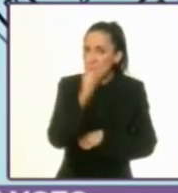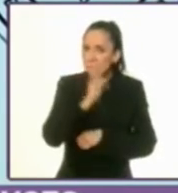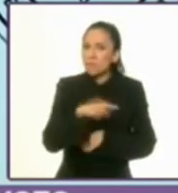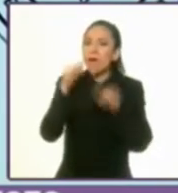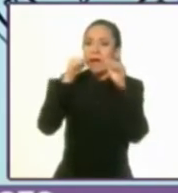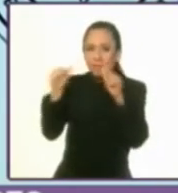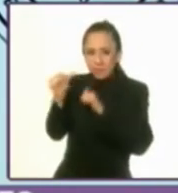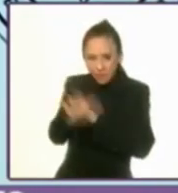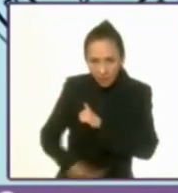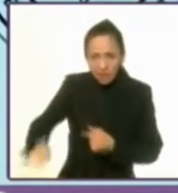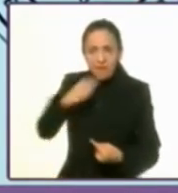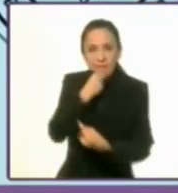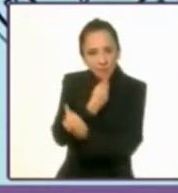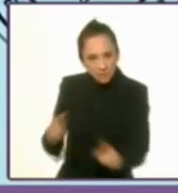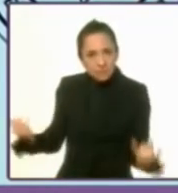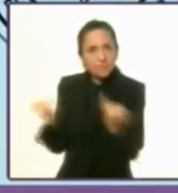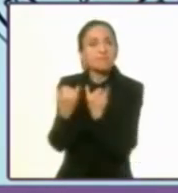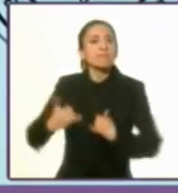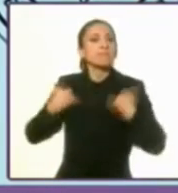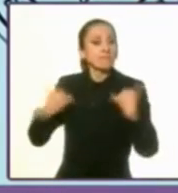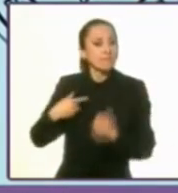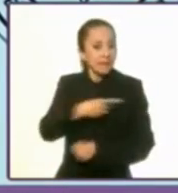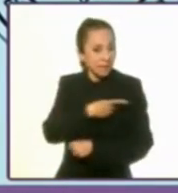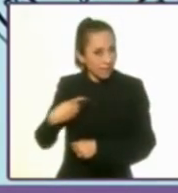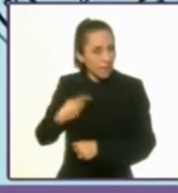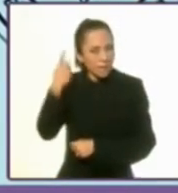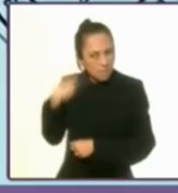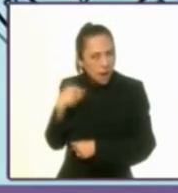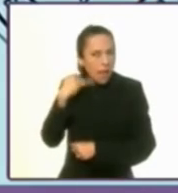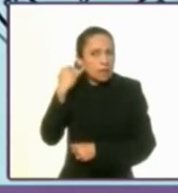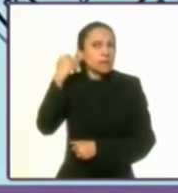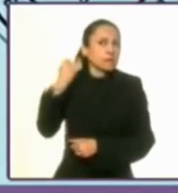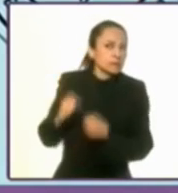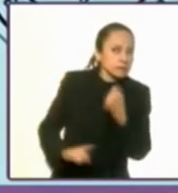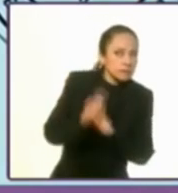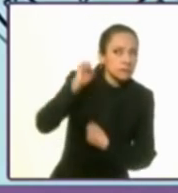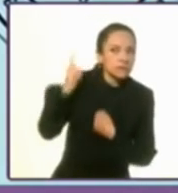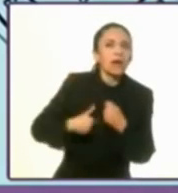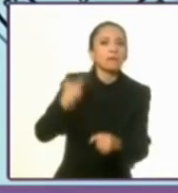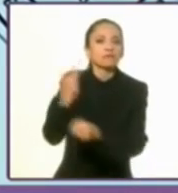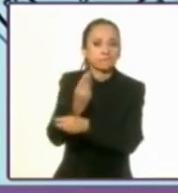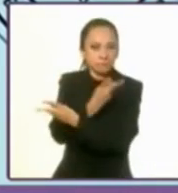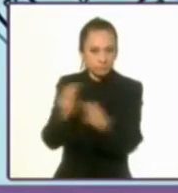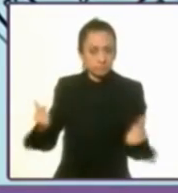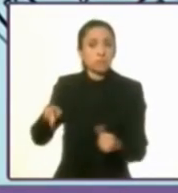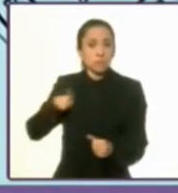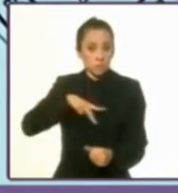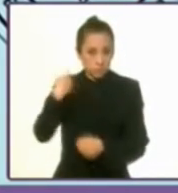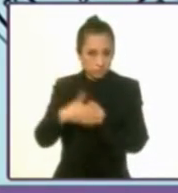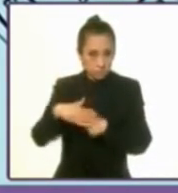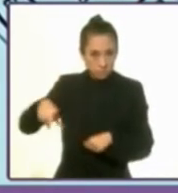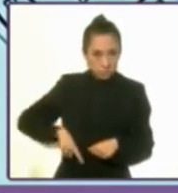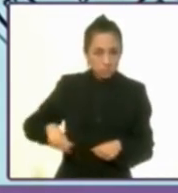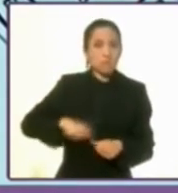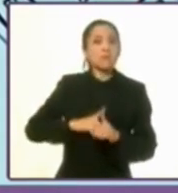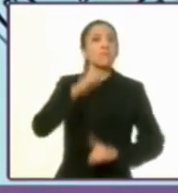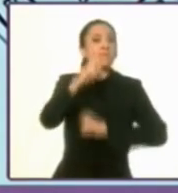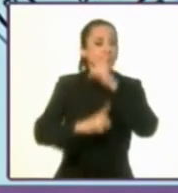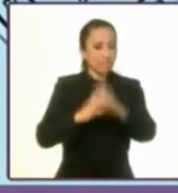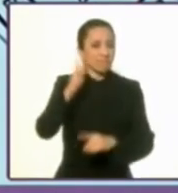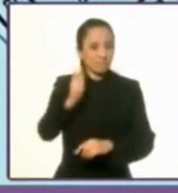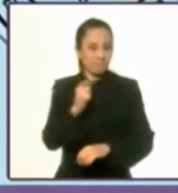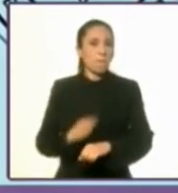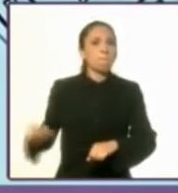en los jóvenes para encontrar verdaderas alternativas en mi gobierno el deporte va a ser una política seria una